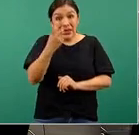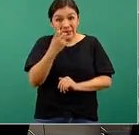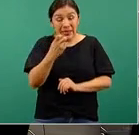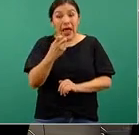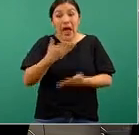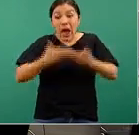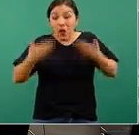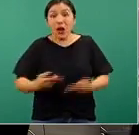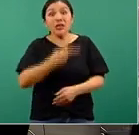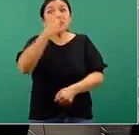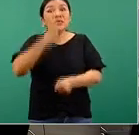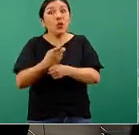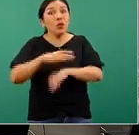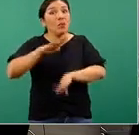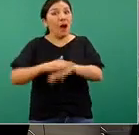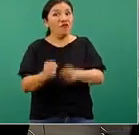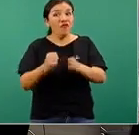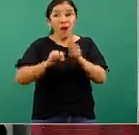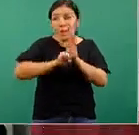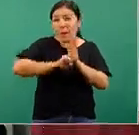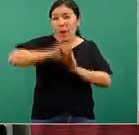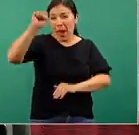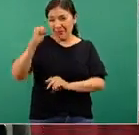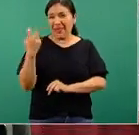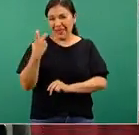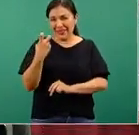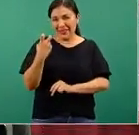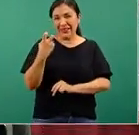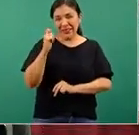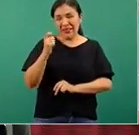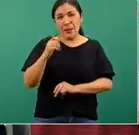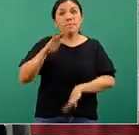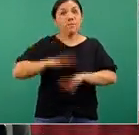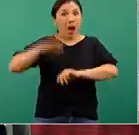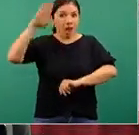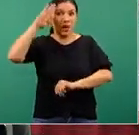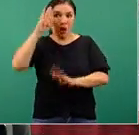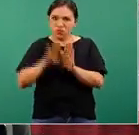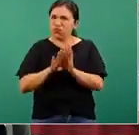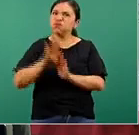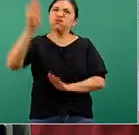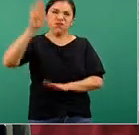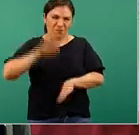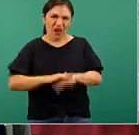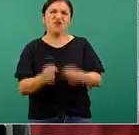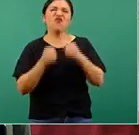este segundo acme, esta segunda ola, que obviamente en magnitud fue mucho mayor